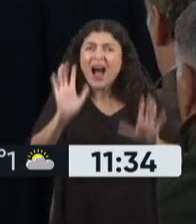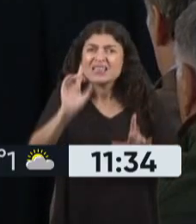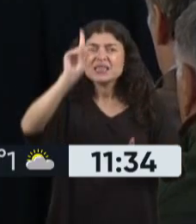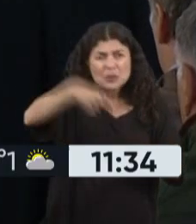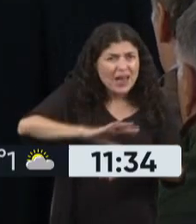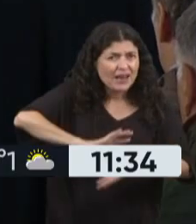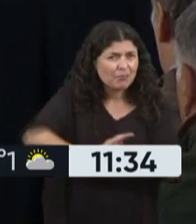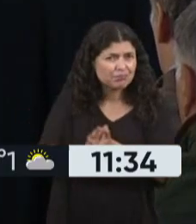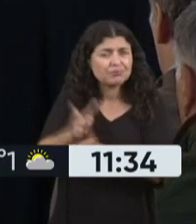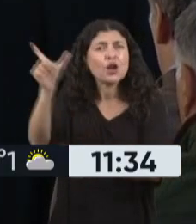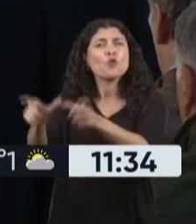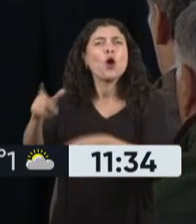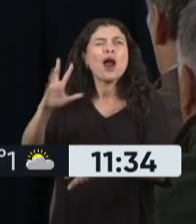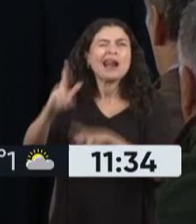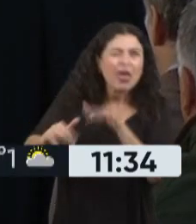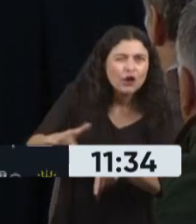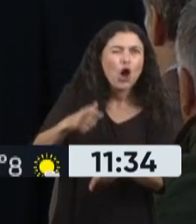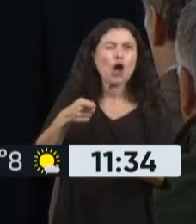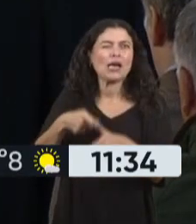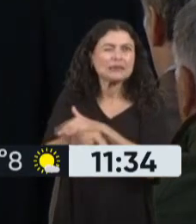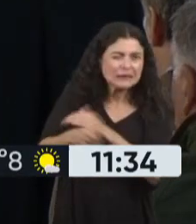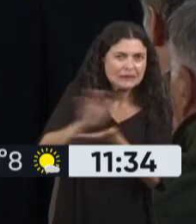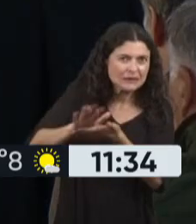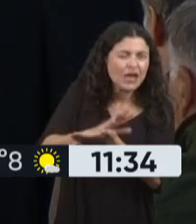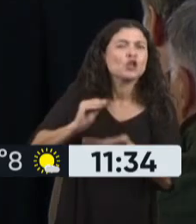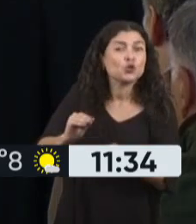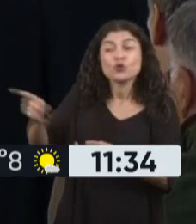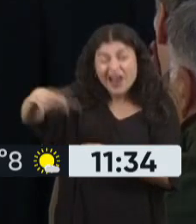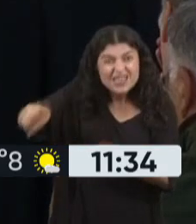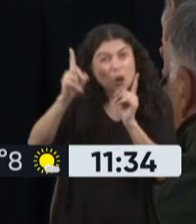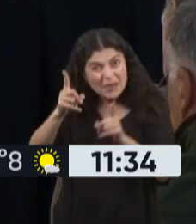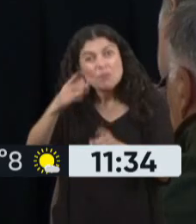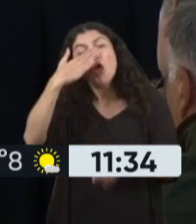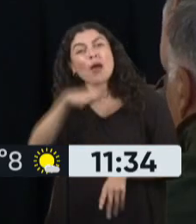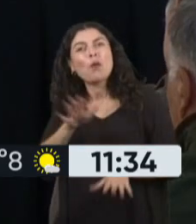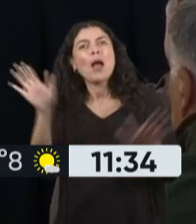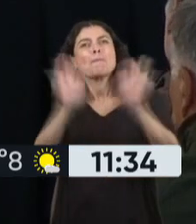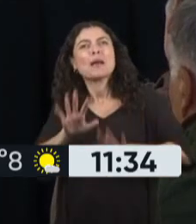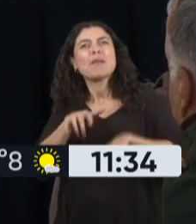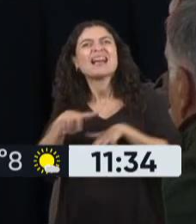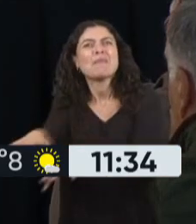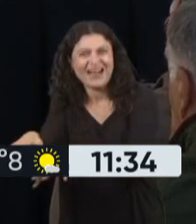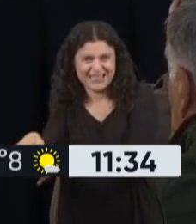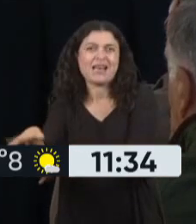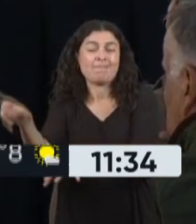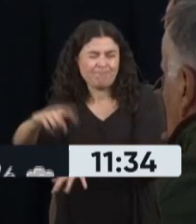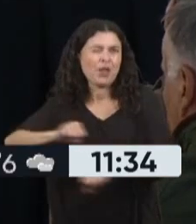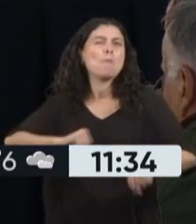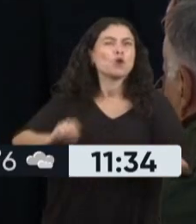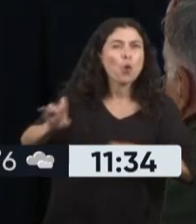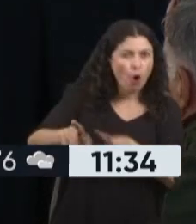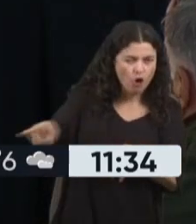de delincuentes, que son los que después organizan marchas. Es decir, recuerden que cada vez que ustedes vean a